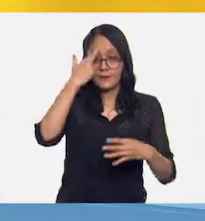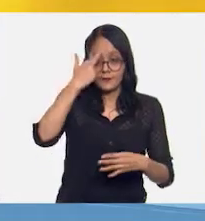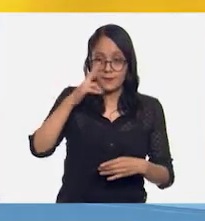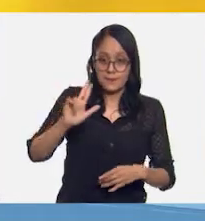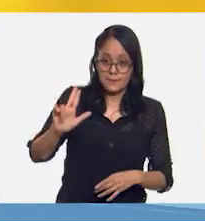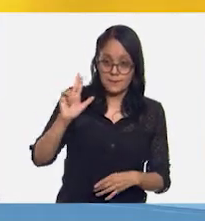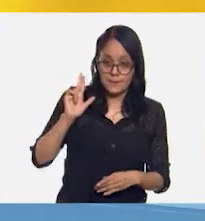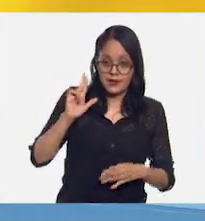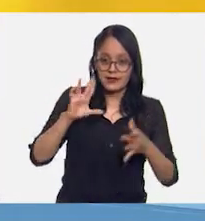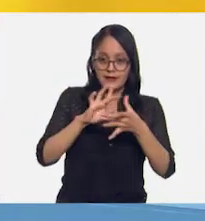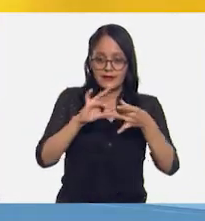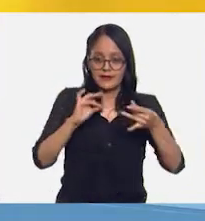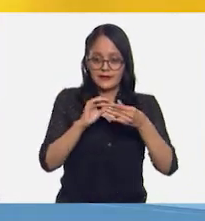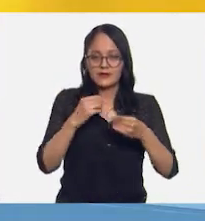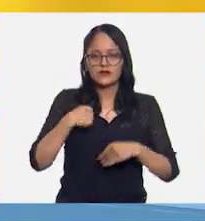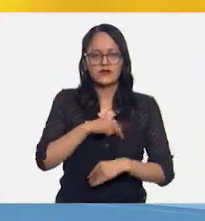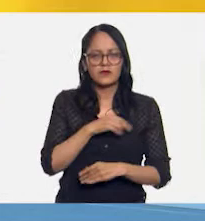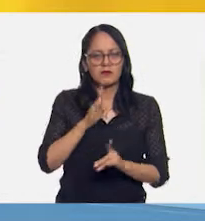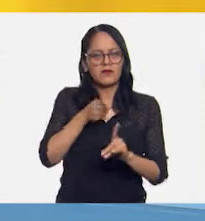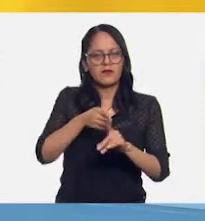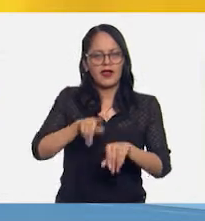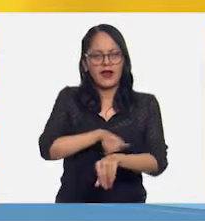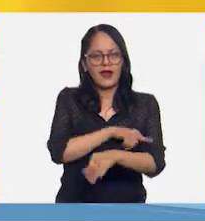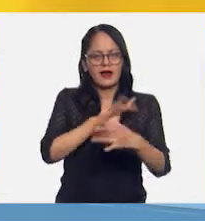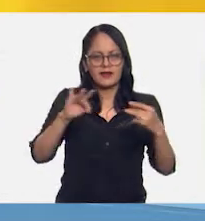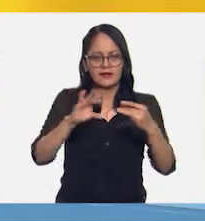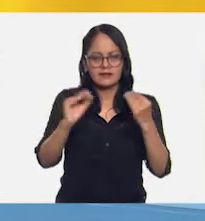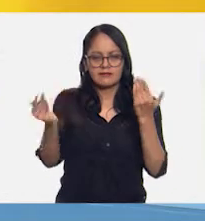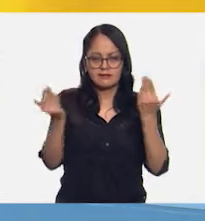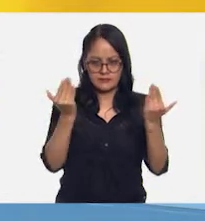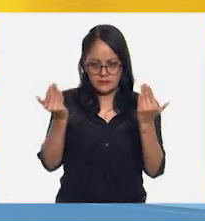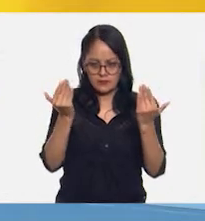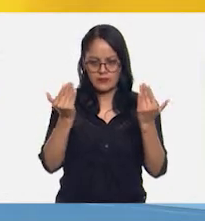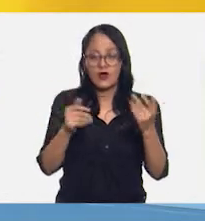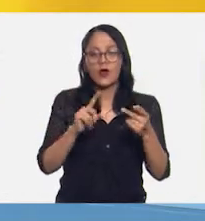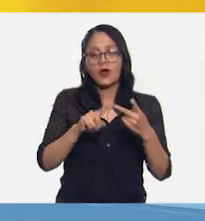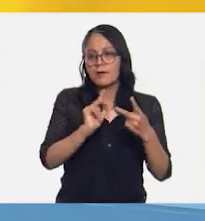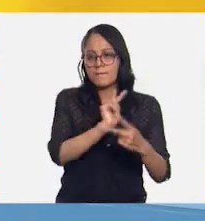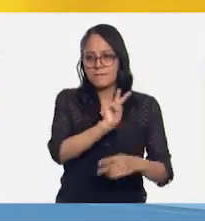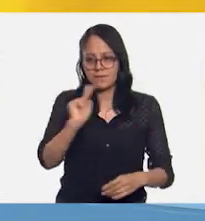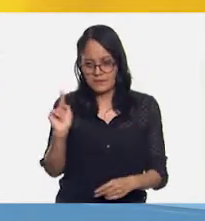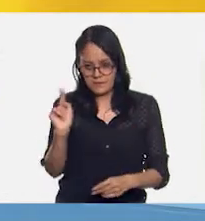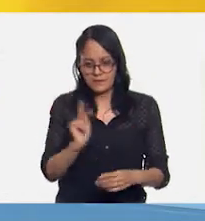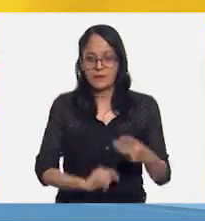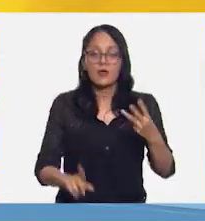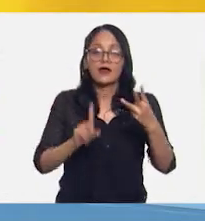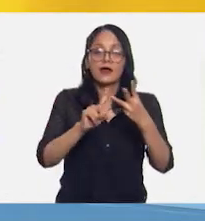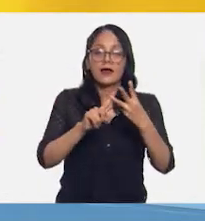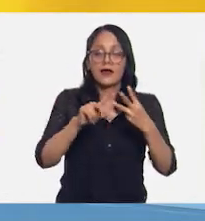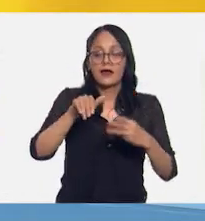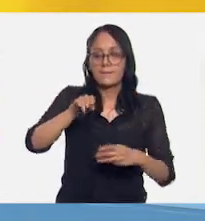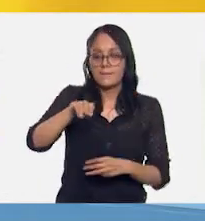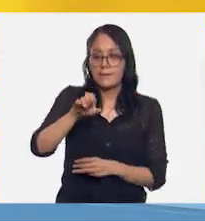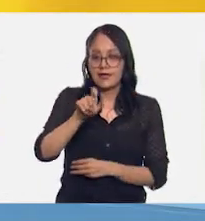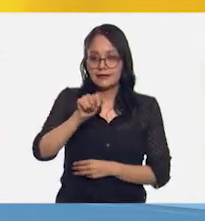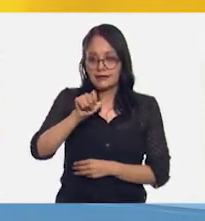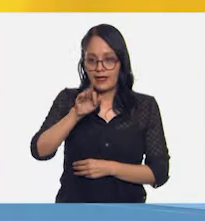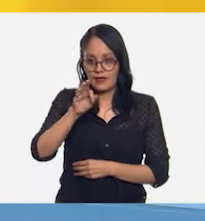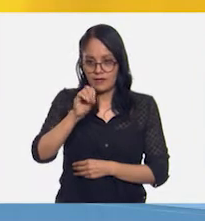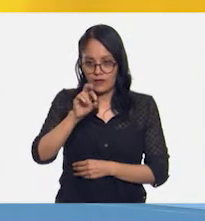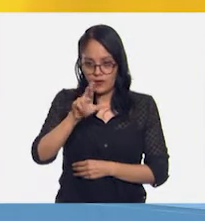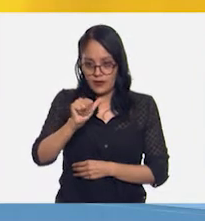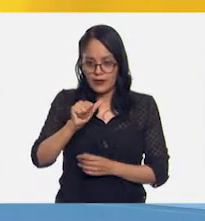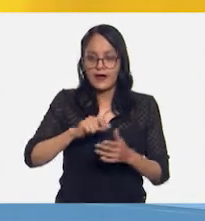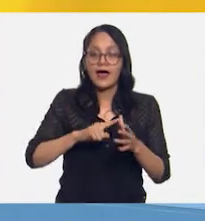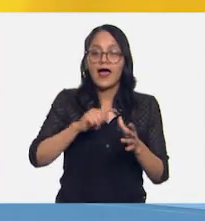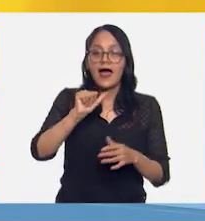pasado explicamos de forma extensa la comparación o símil, metáfora, anáfora, aliteración